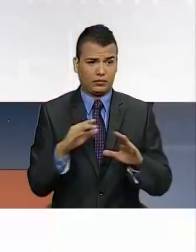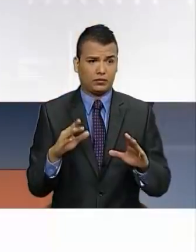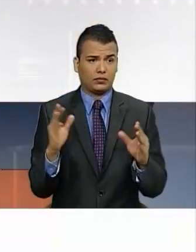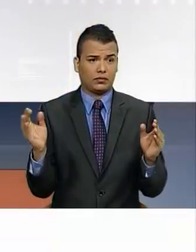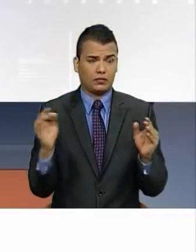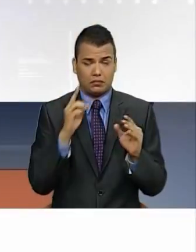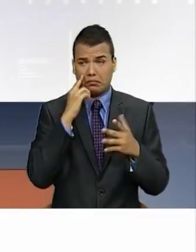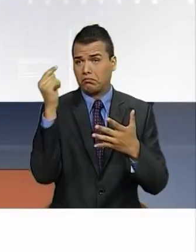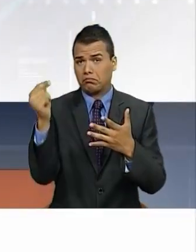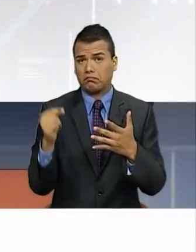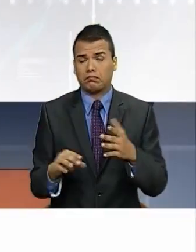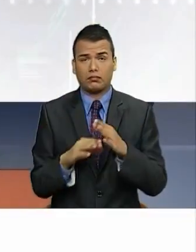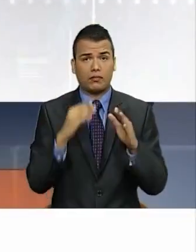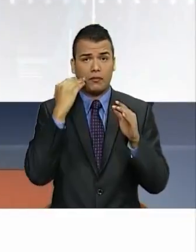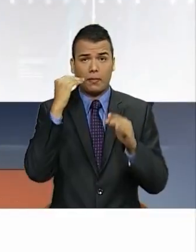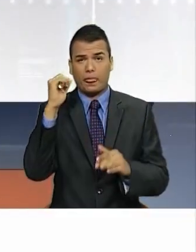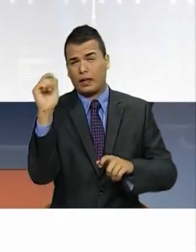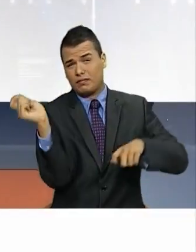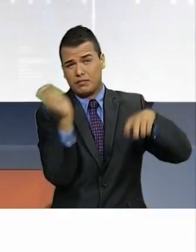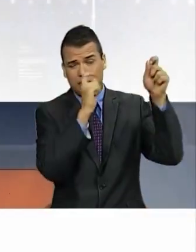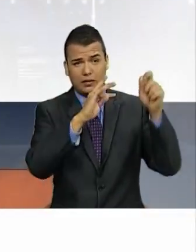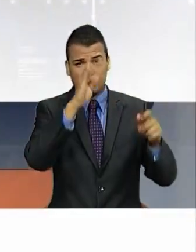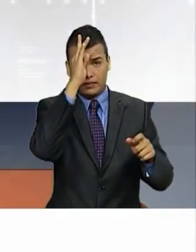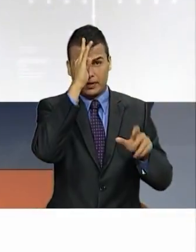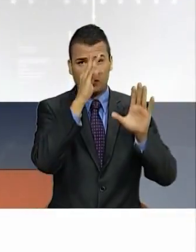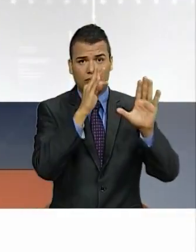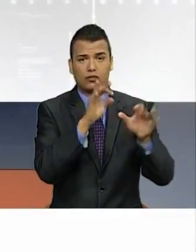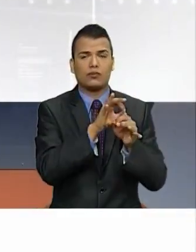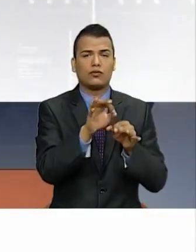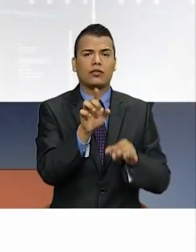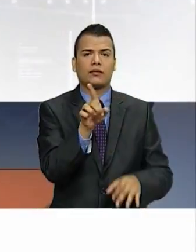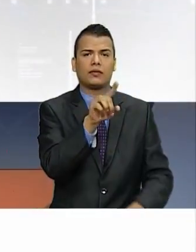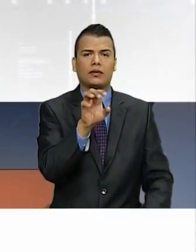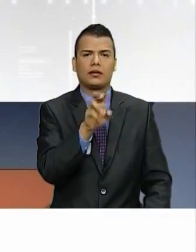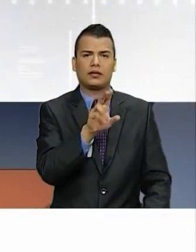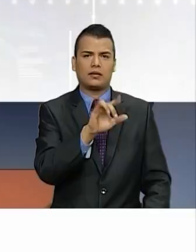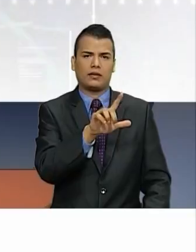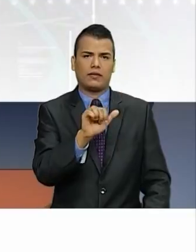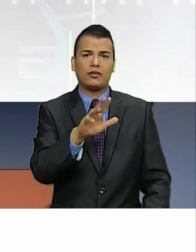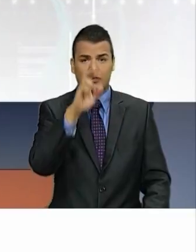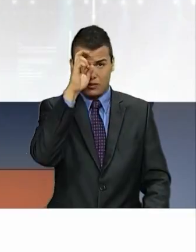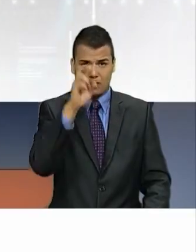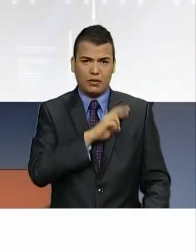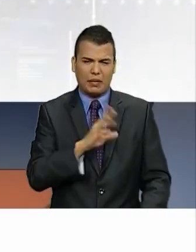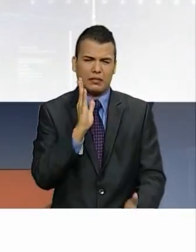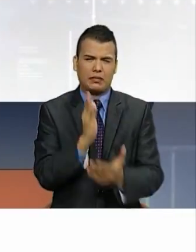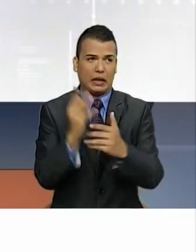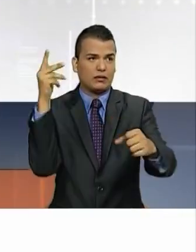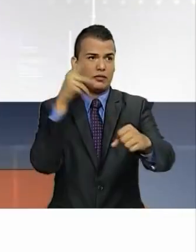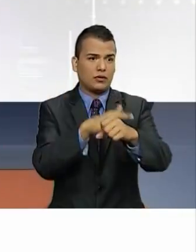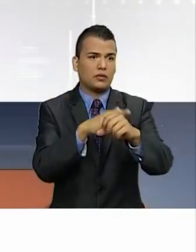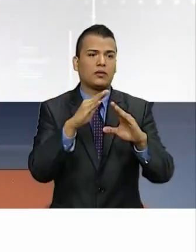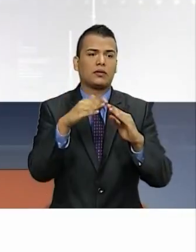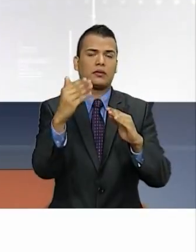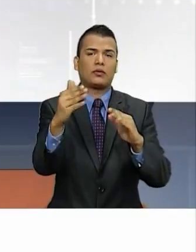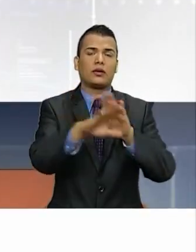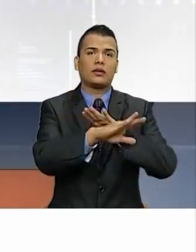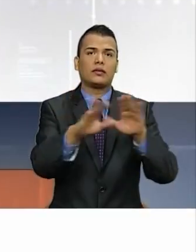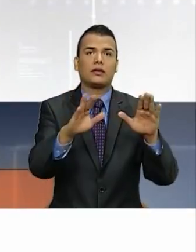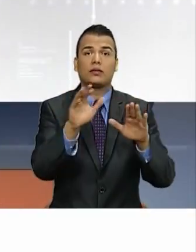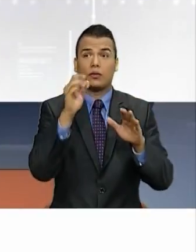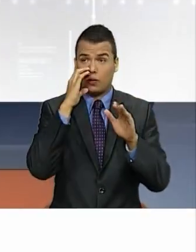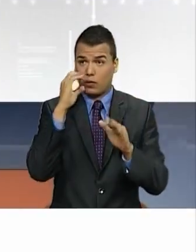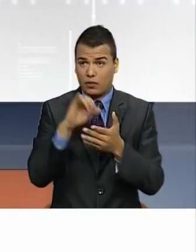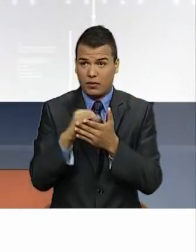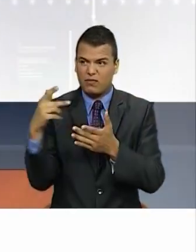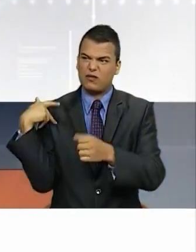unas rajadas. La mujer fue recluida en un centro de salud de Sevilla, en el norte del valle, donde se registró el ataque, y solo unos días después el mismo